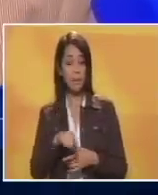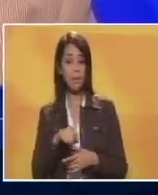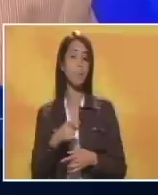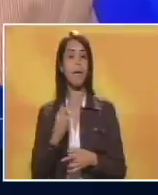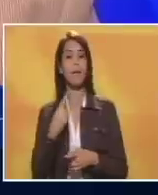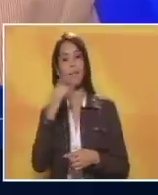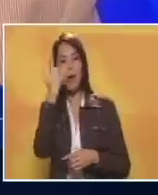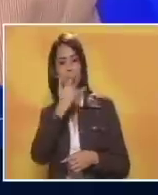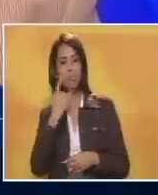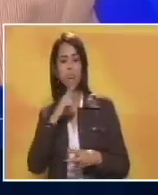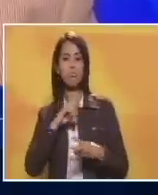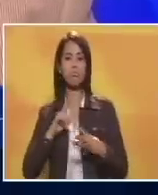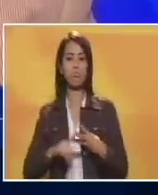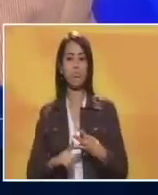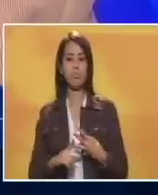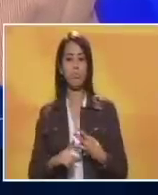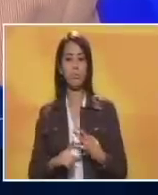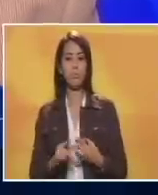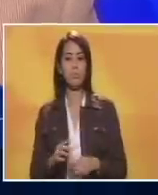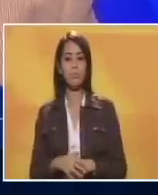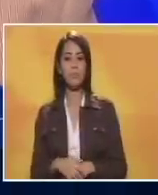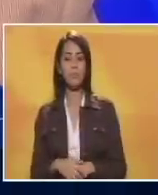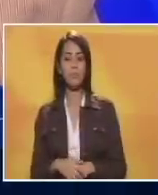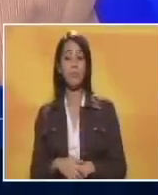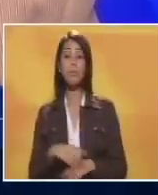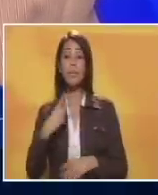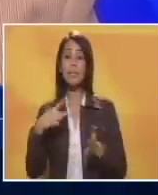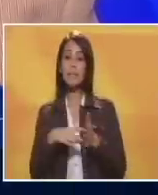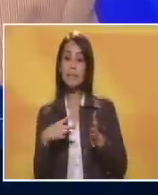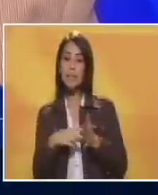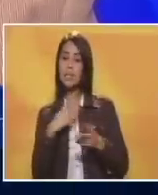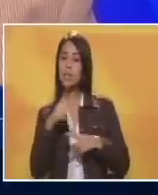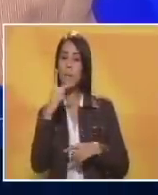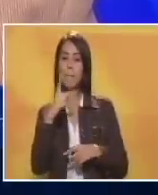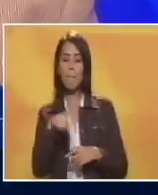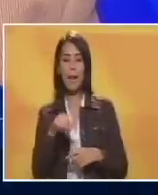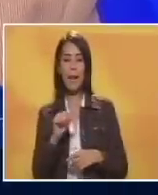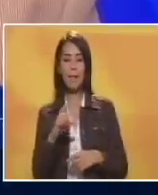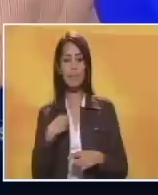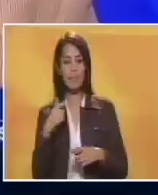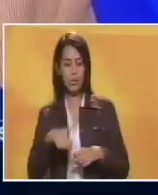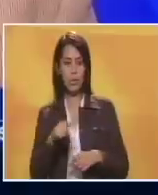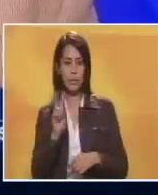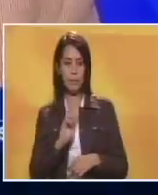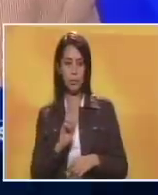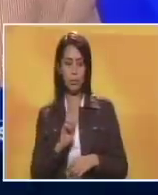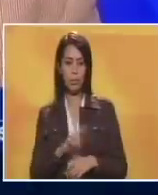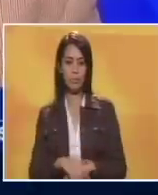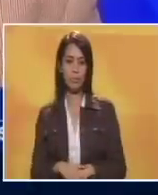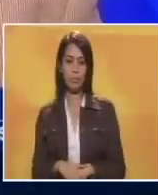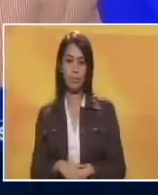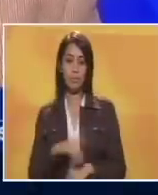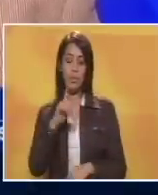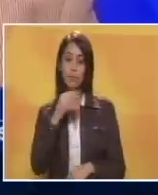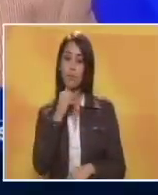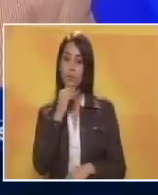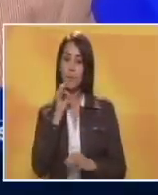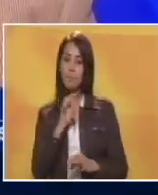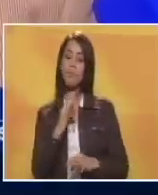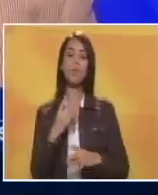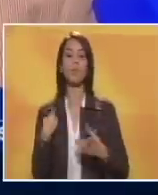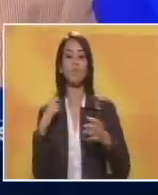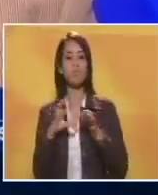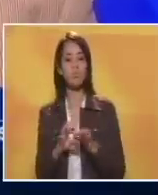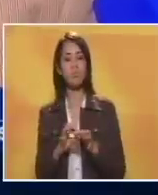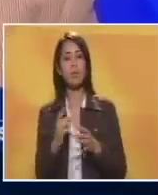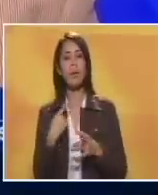origen haitiano, ciudadanos y ciudadanas de origen sirio, palestino, que están en nuestro territorio. Alemán coincidió con el presidente